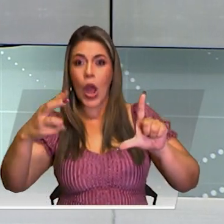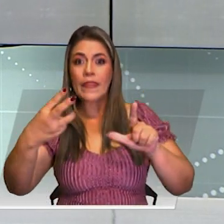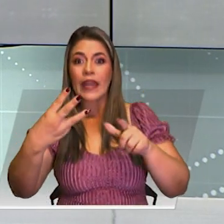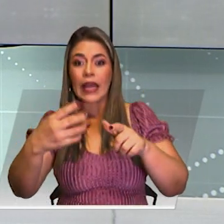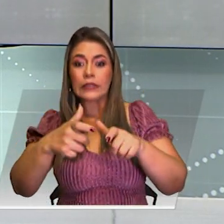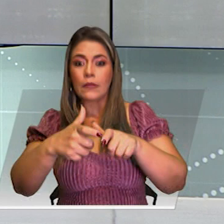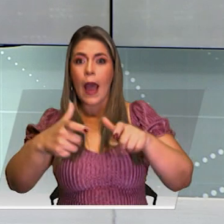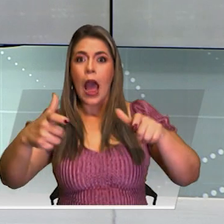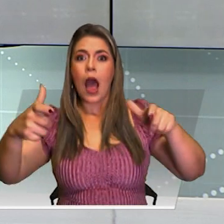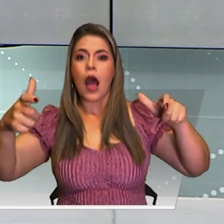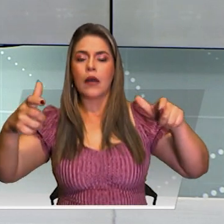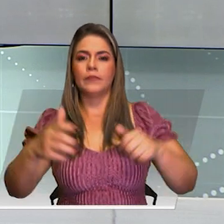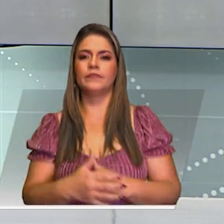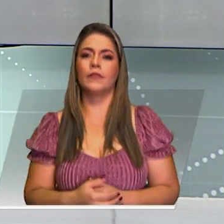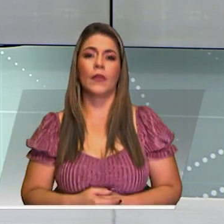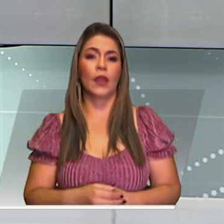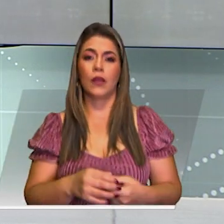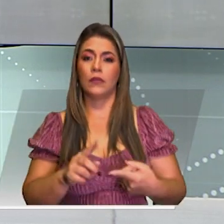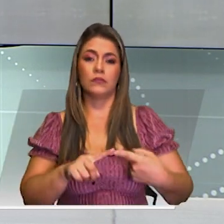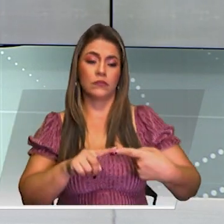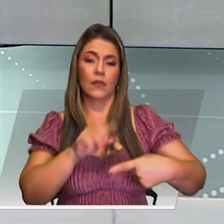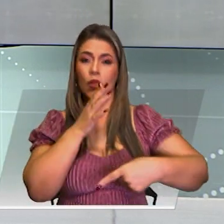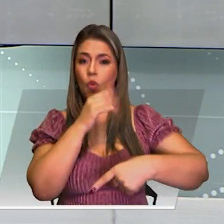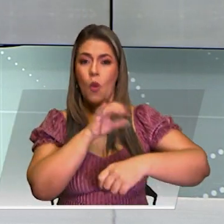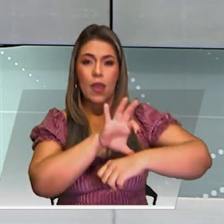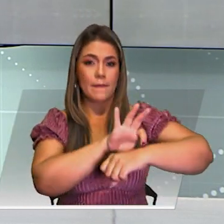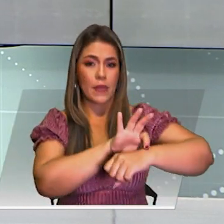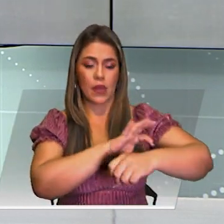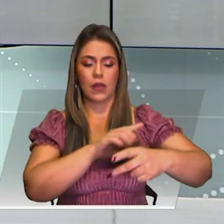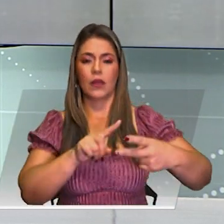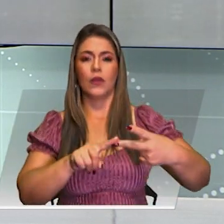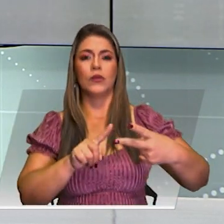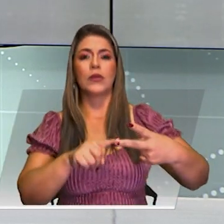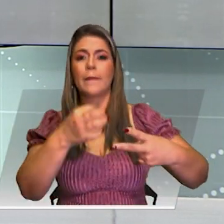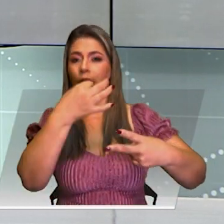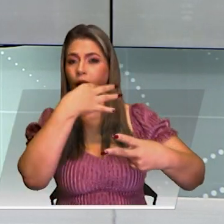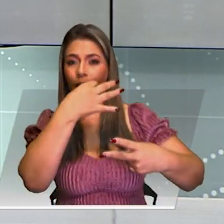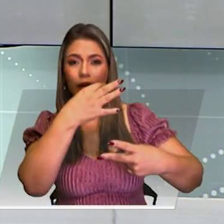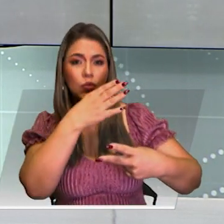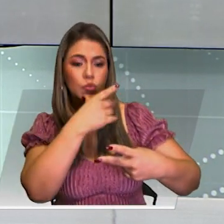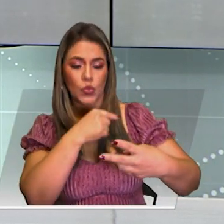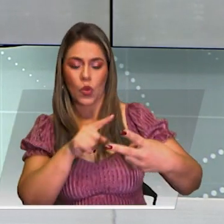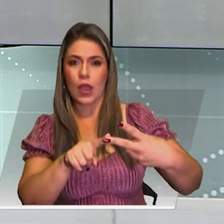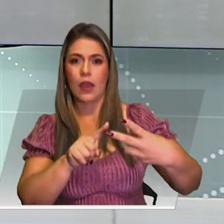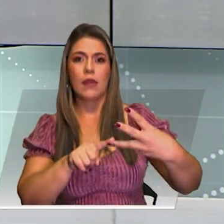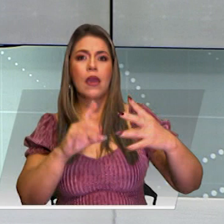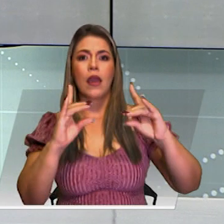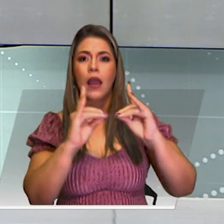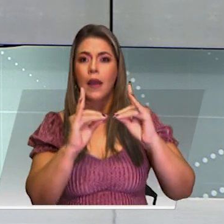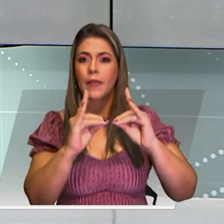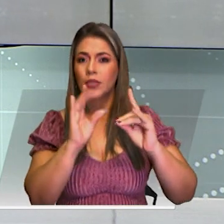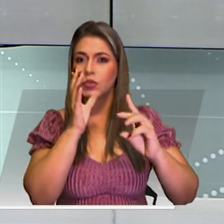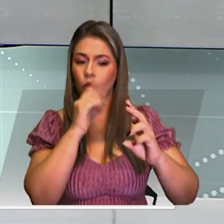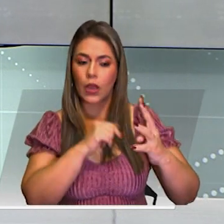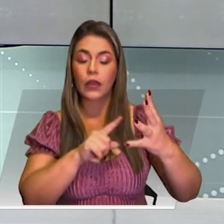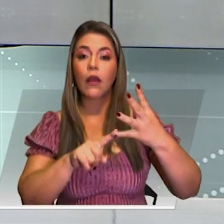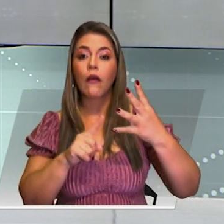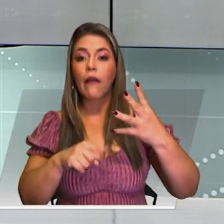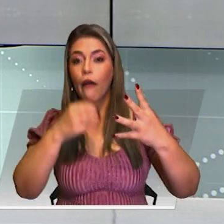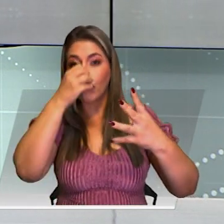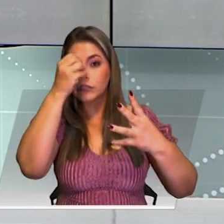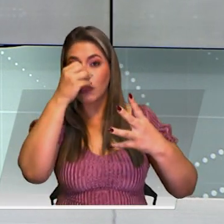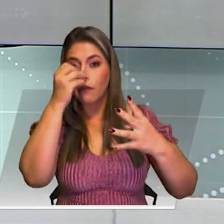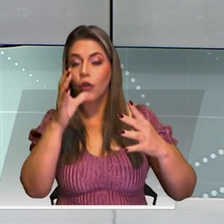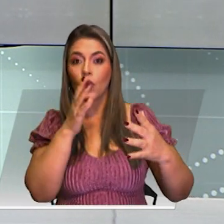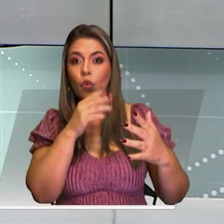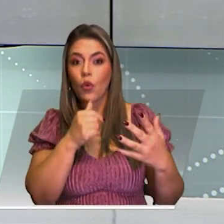y de algunos medicamentos, ahora se suma la dificultad en el acceso al oxígeno medicinal, un elemento vital que, debido al COVID-19, está